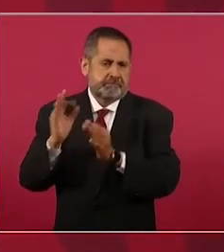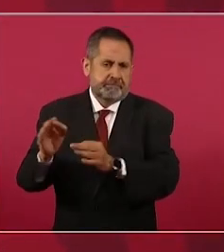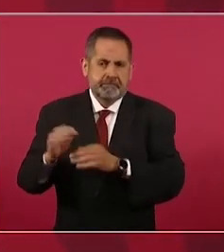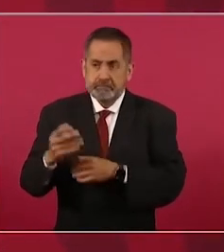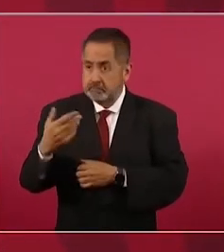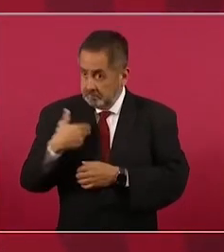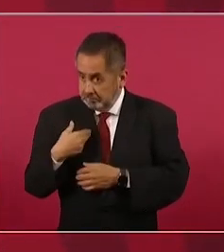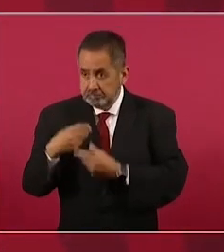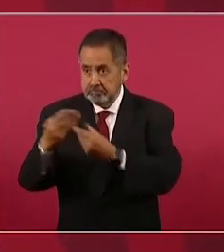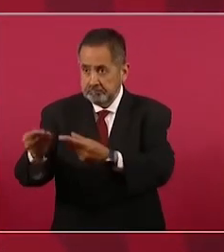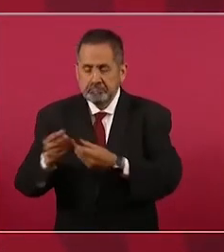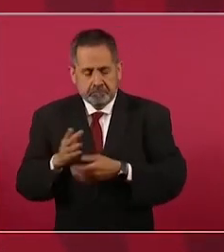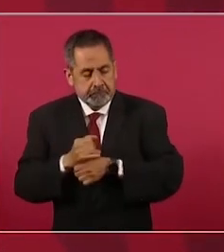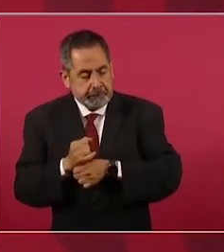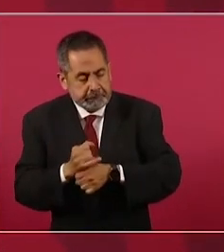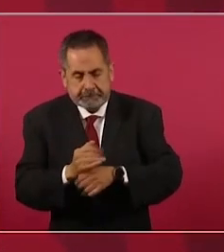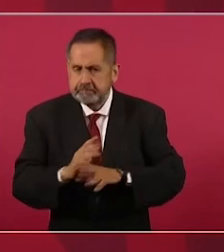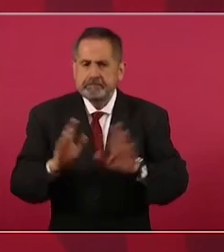y se le